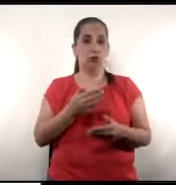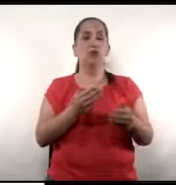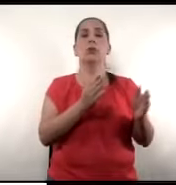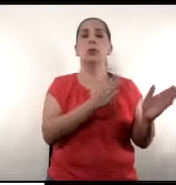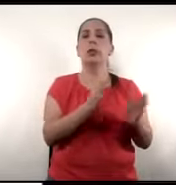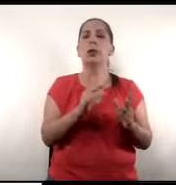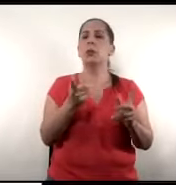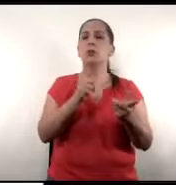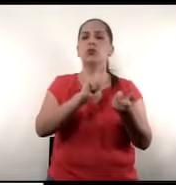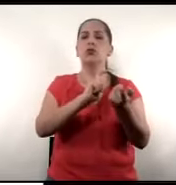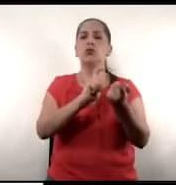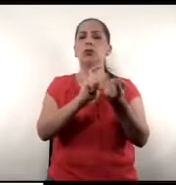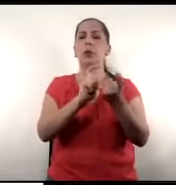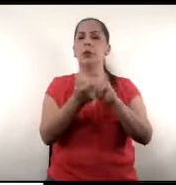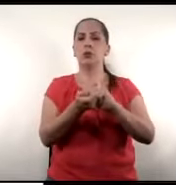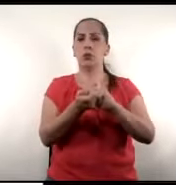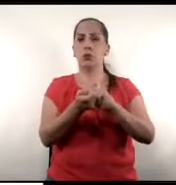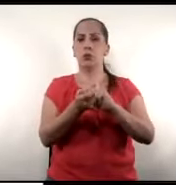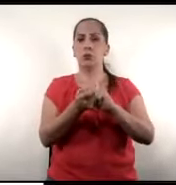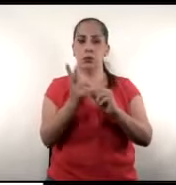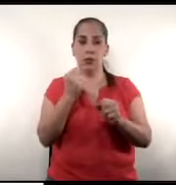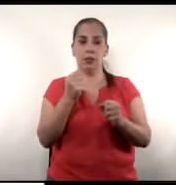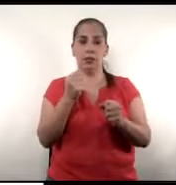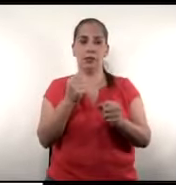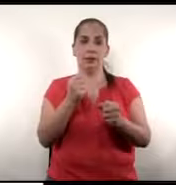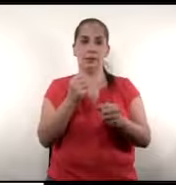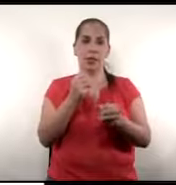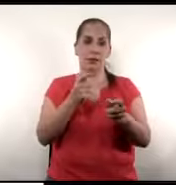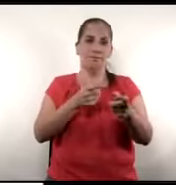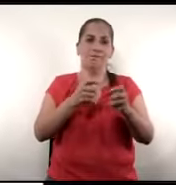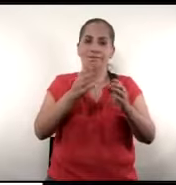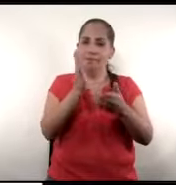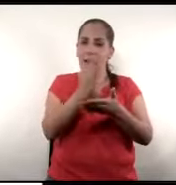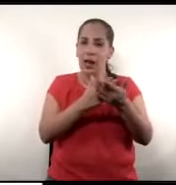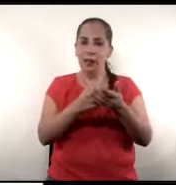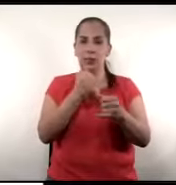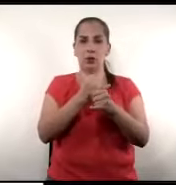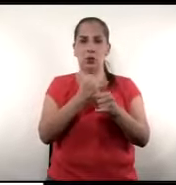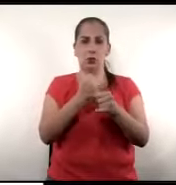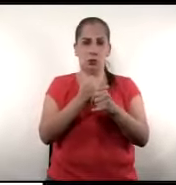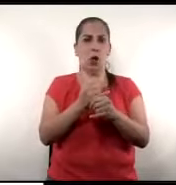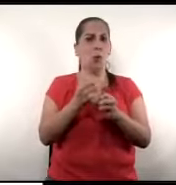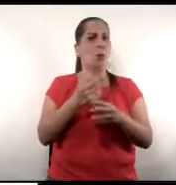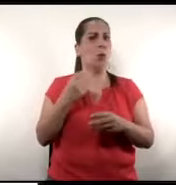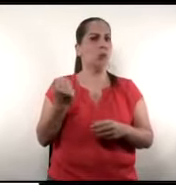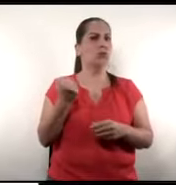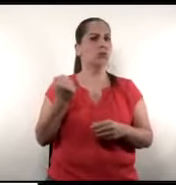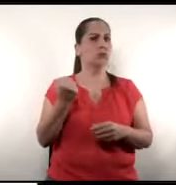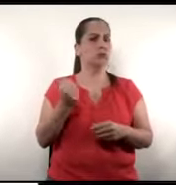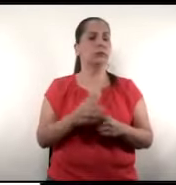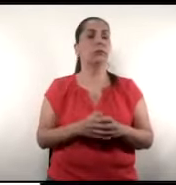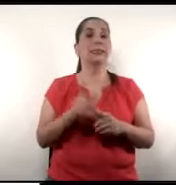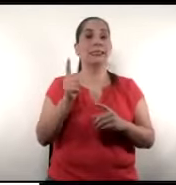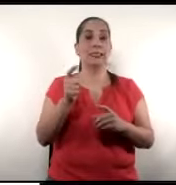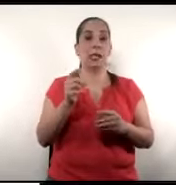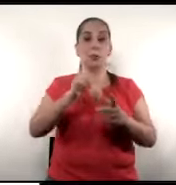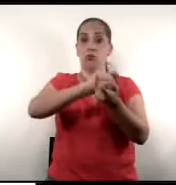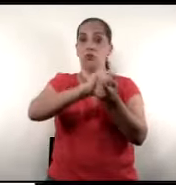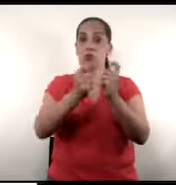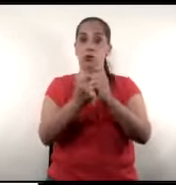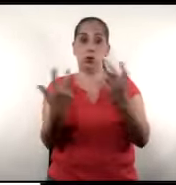un rediseño de la arquitectura institucional bastante agresivo, donde vamos a fusionar el Ministerio